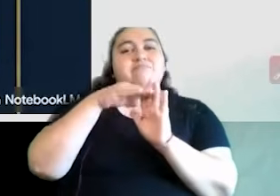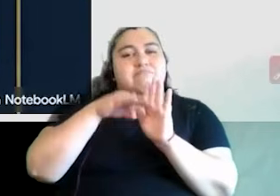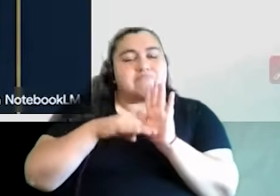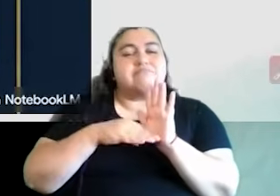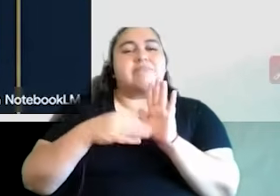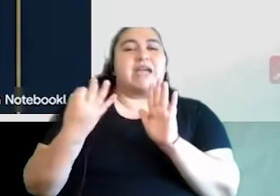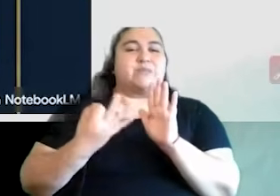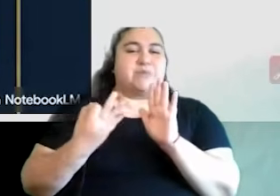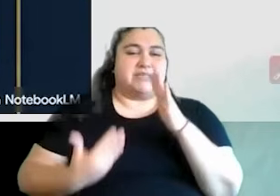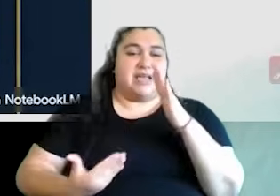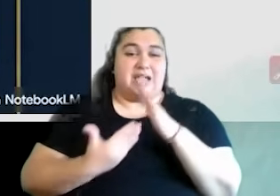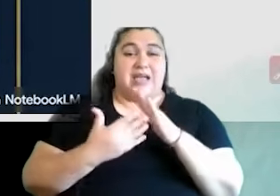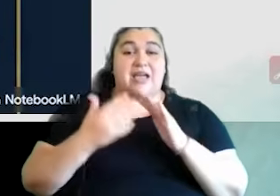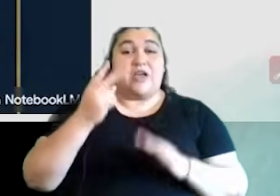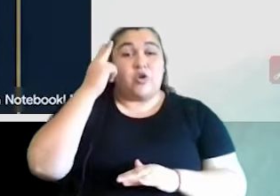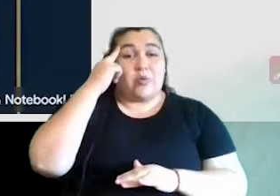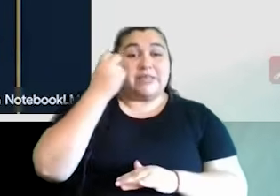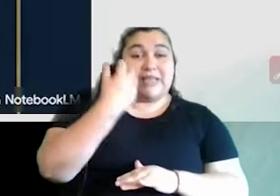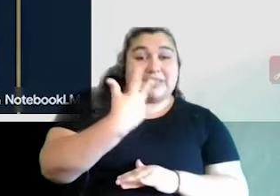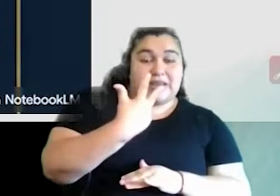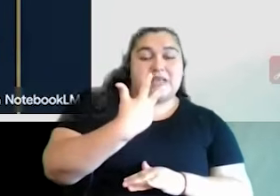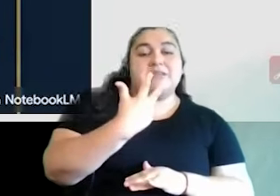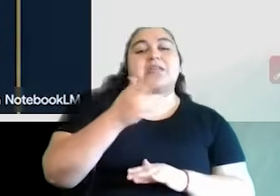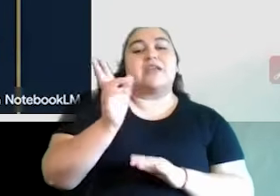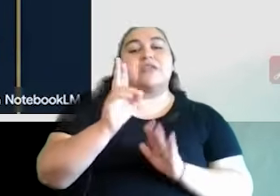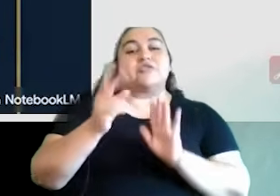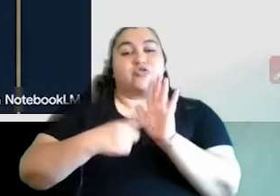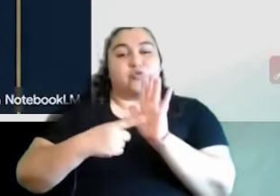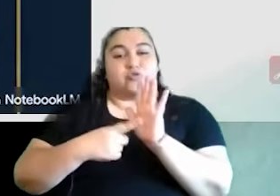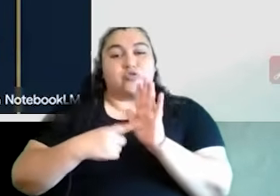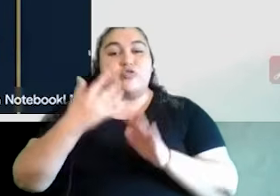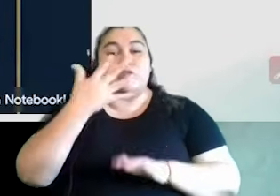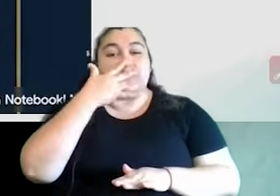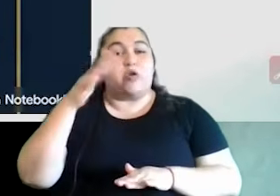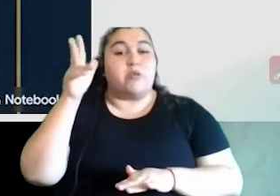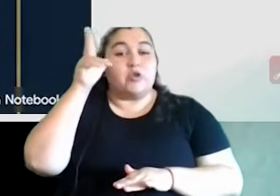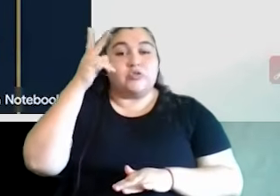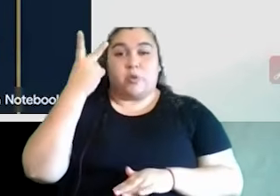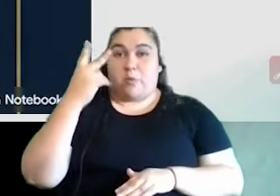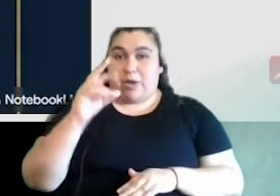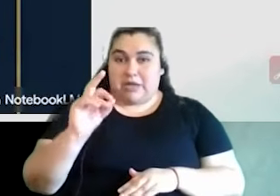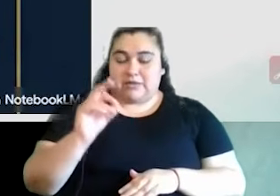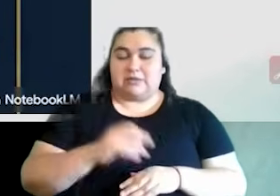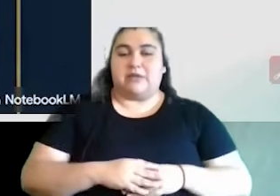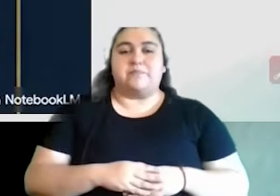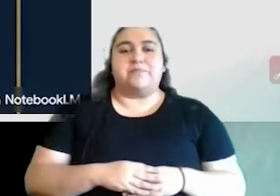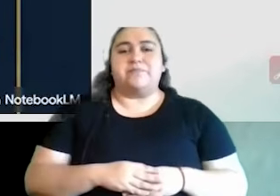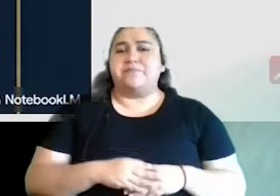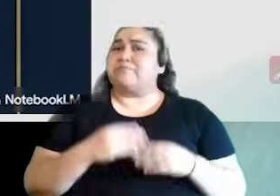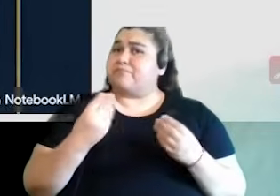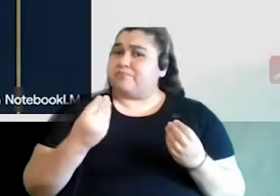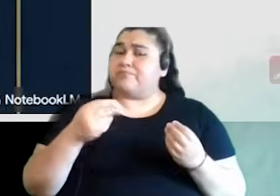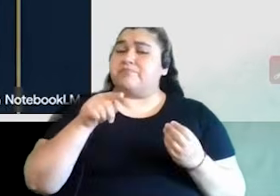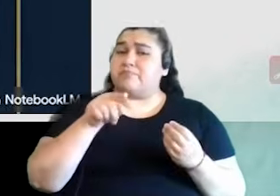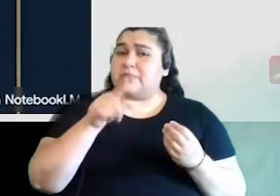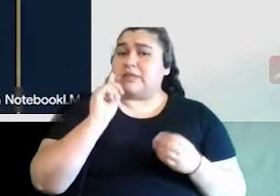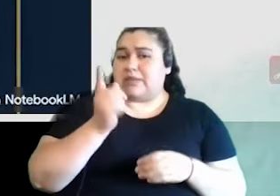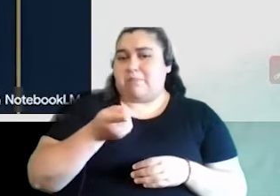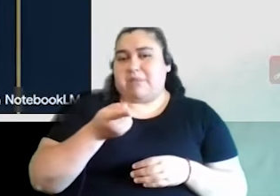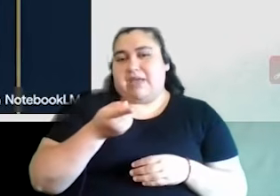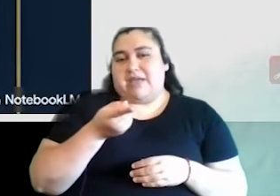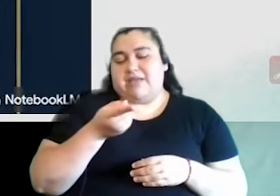decreto 93 y la resolución general 5820. Nos quedó, que se las voy a mencionar, porque lo más probable